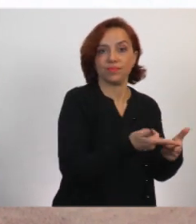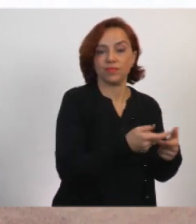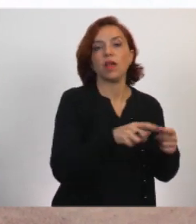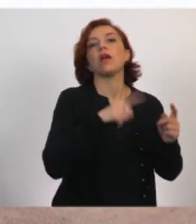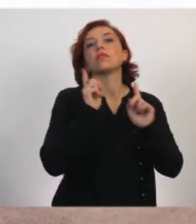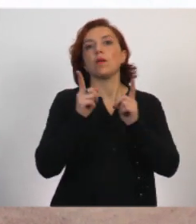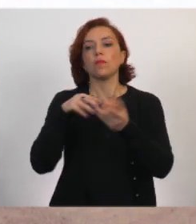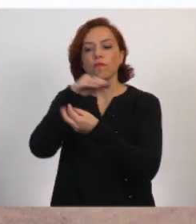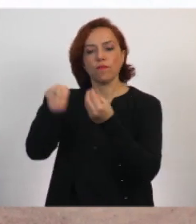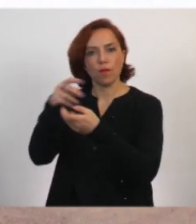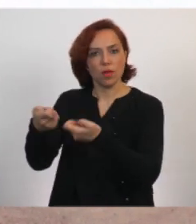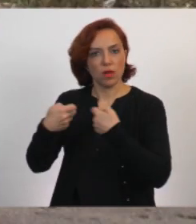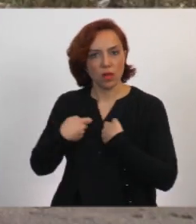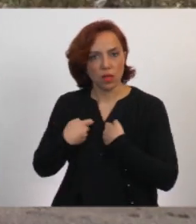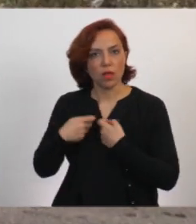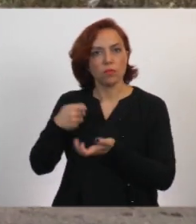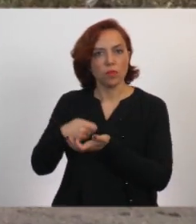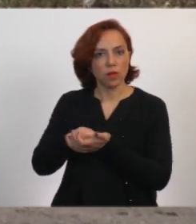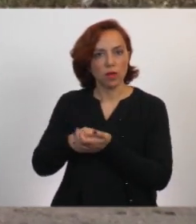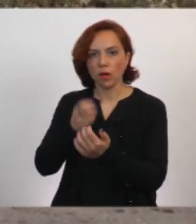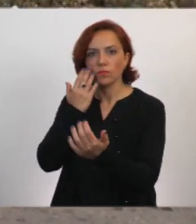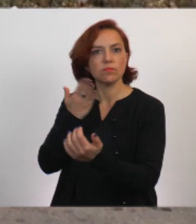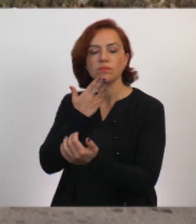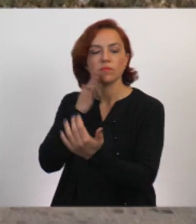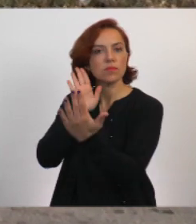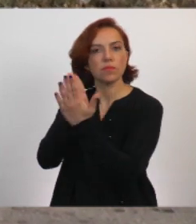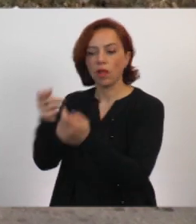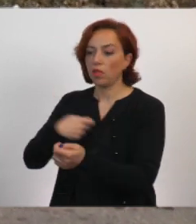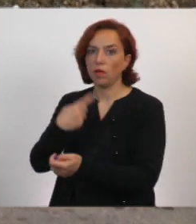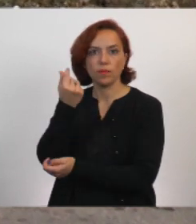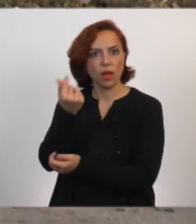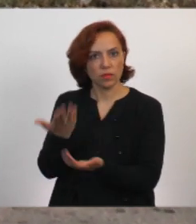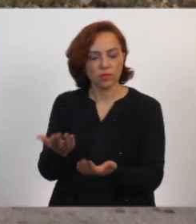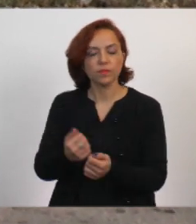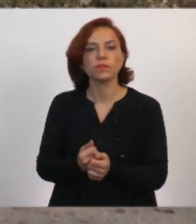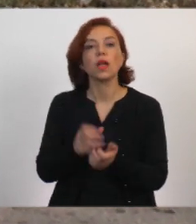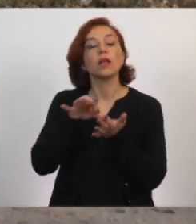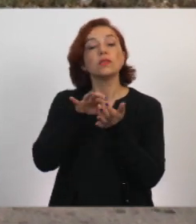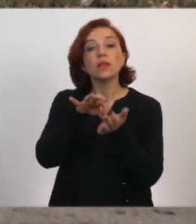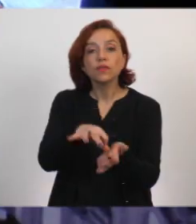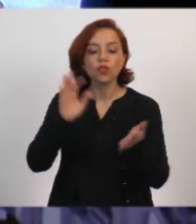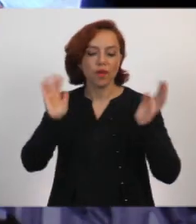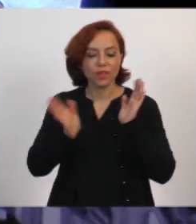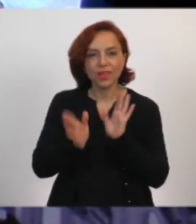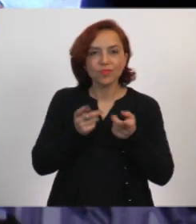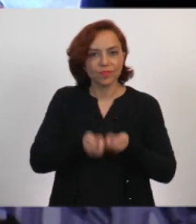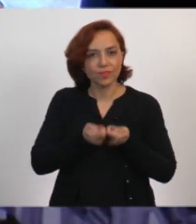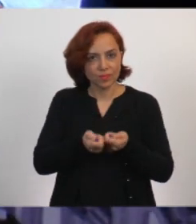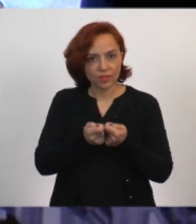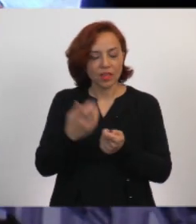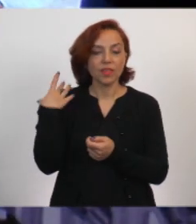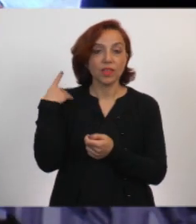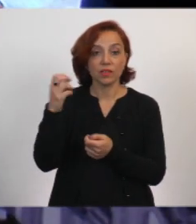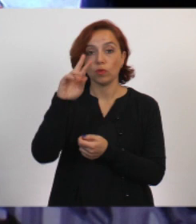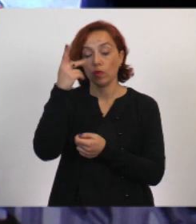de familiares de PPLs que le pagaban, pero no mediante ninguna red de giro. Cara a cara allí le daban la plata. El Servicio de